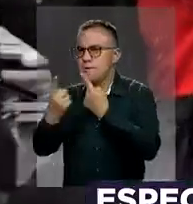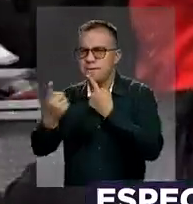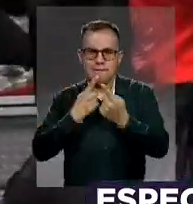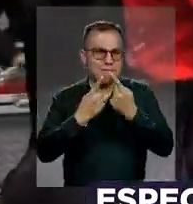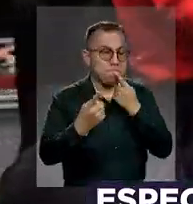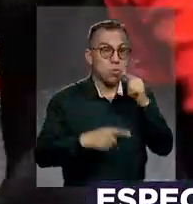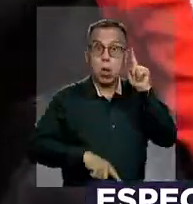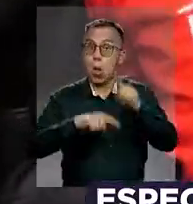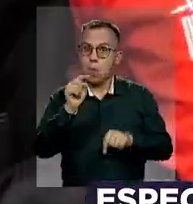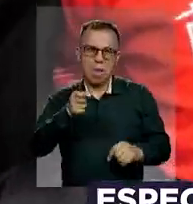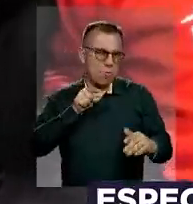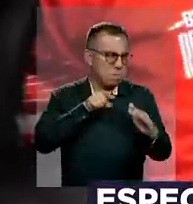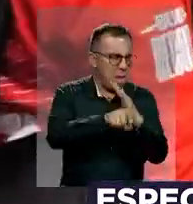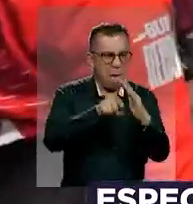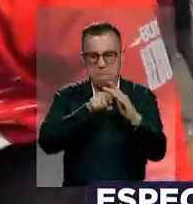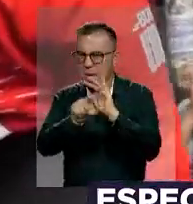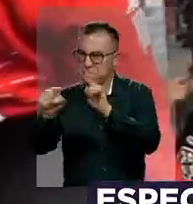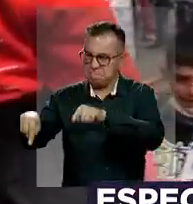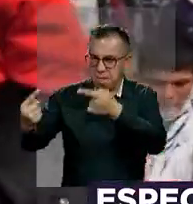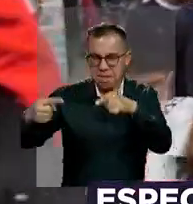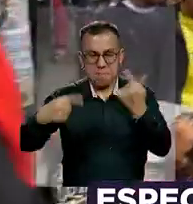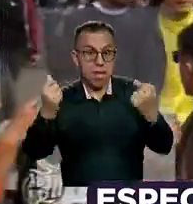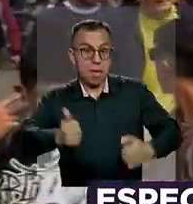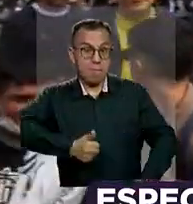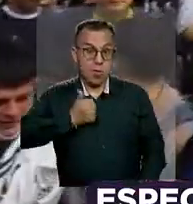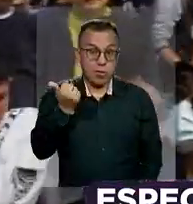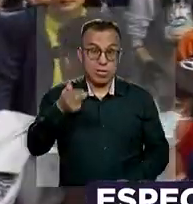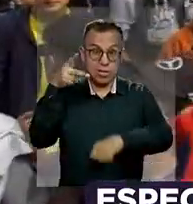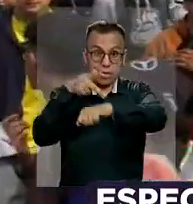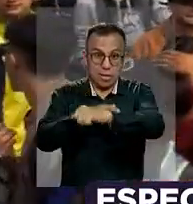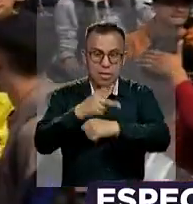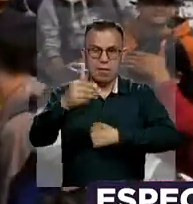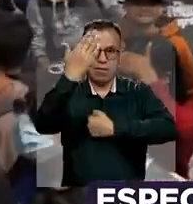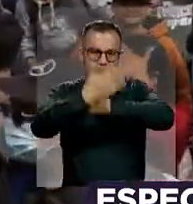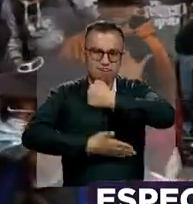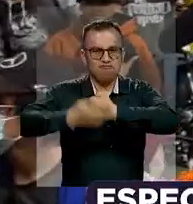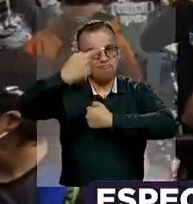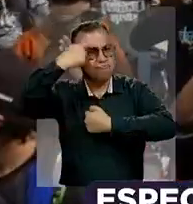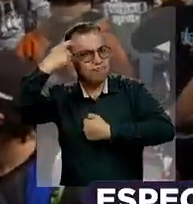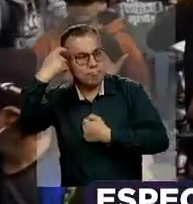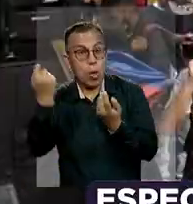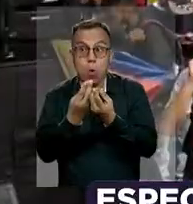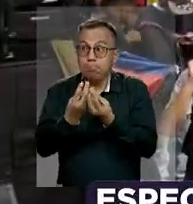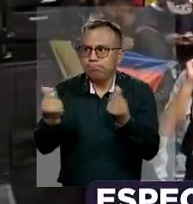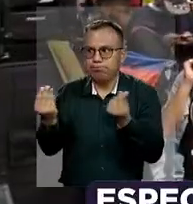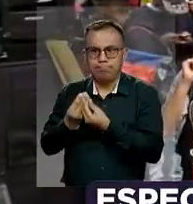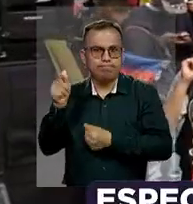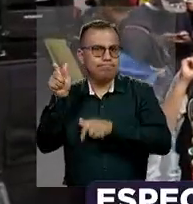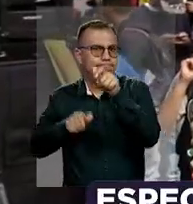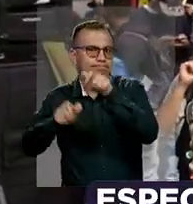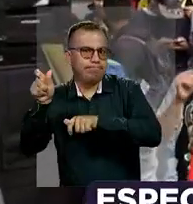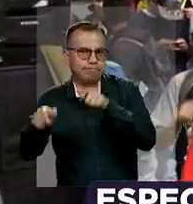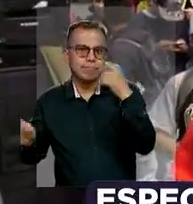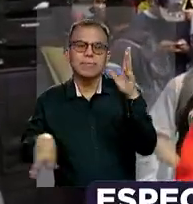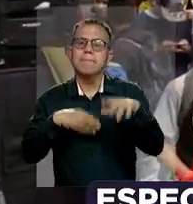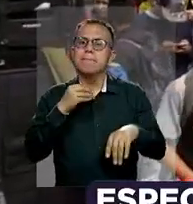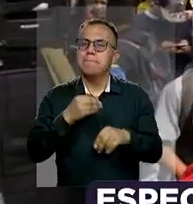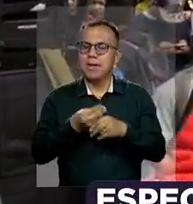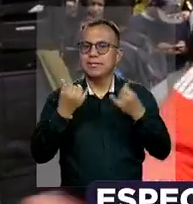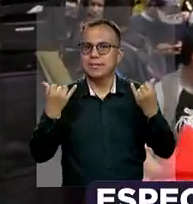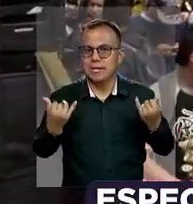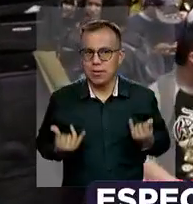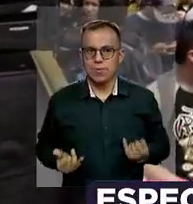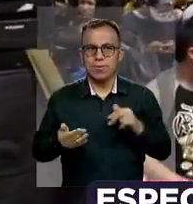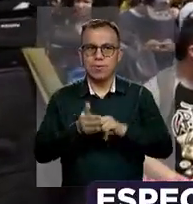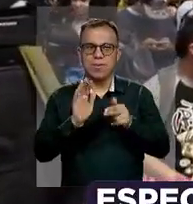nos podemos seguir matando. Estamos cansados de los abusos de la policía, del SMAT, de la gente que desaparecen, de la gente que le